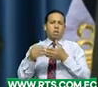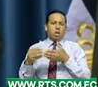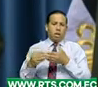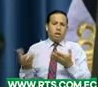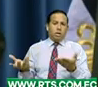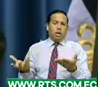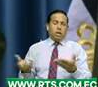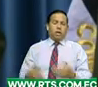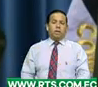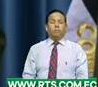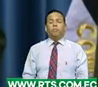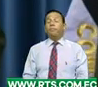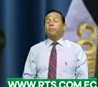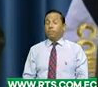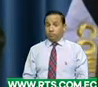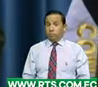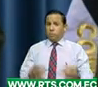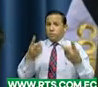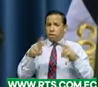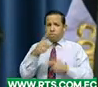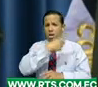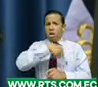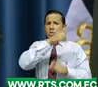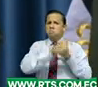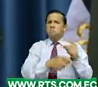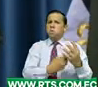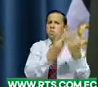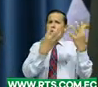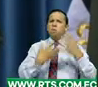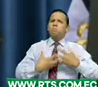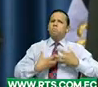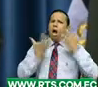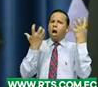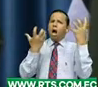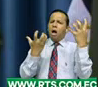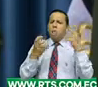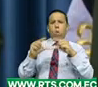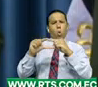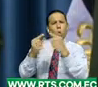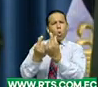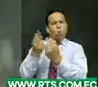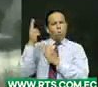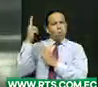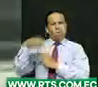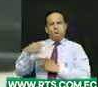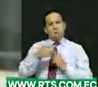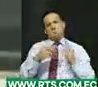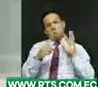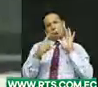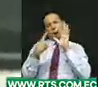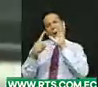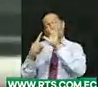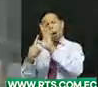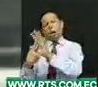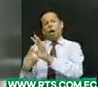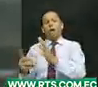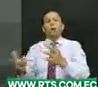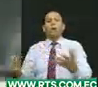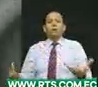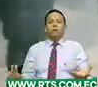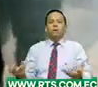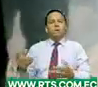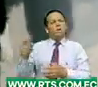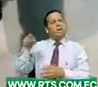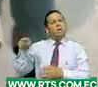$8,700,000, así como ataques violentos a unidades militares. Finalizó indicando que dicho informe carece